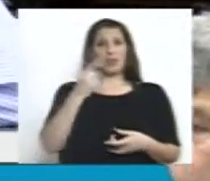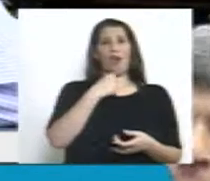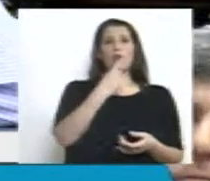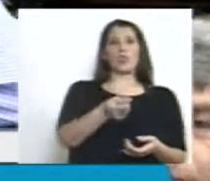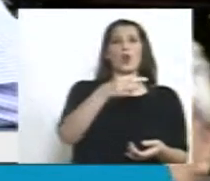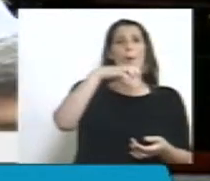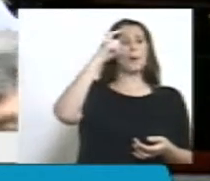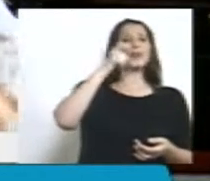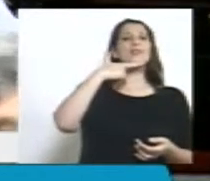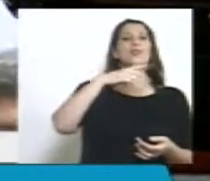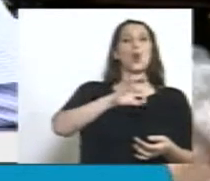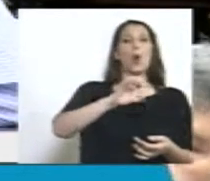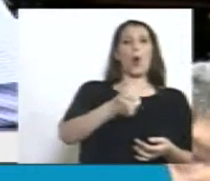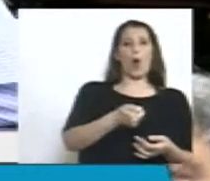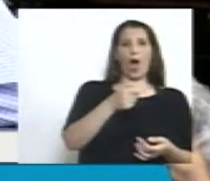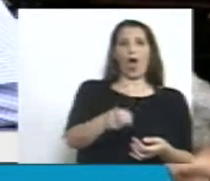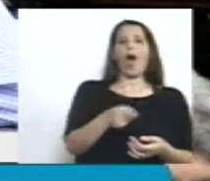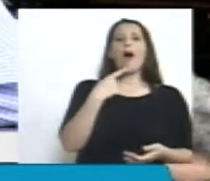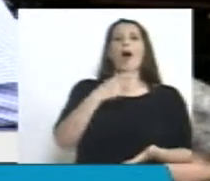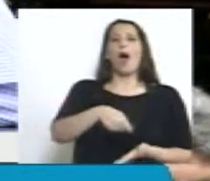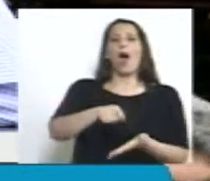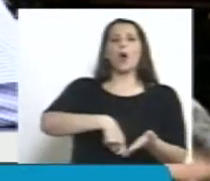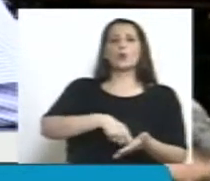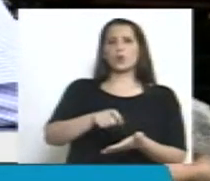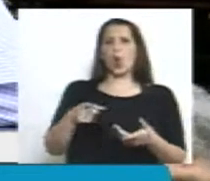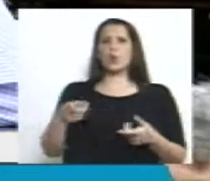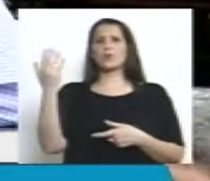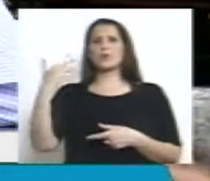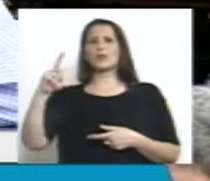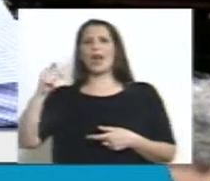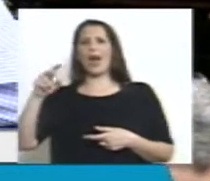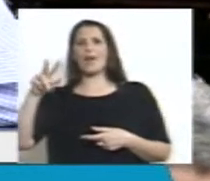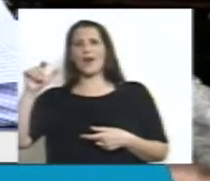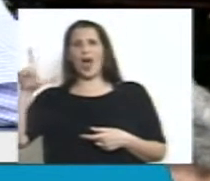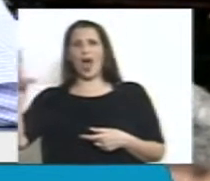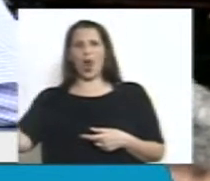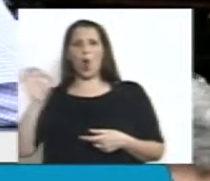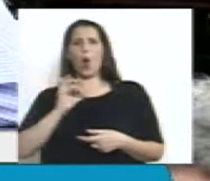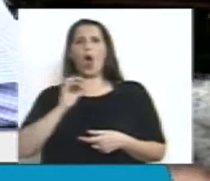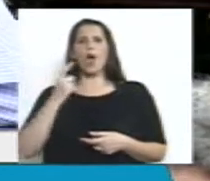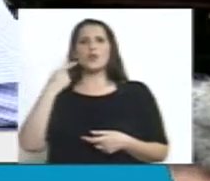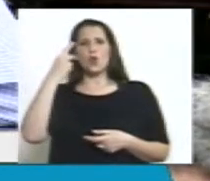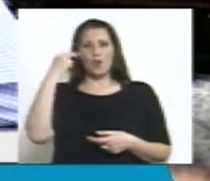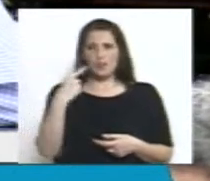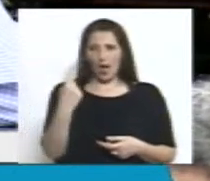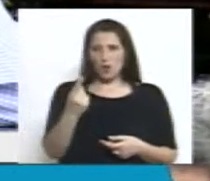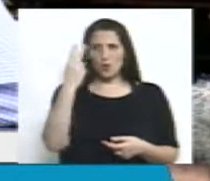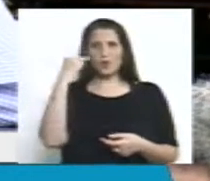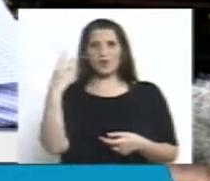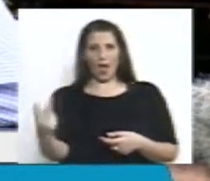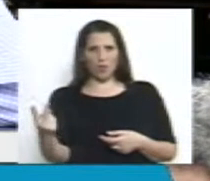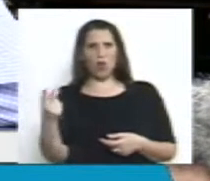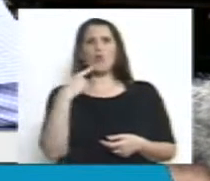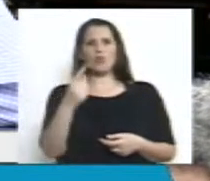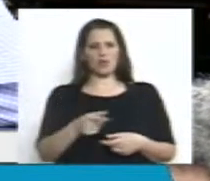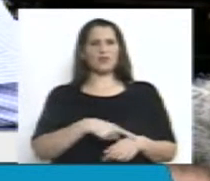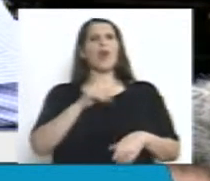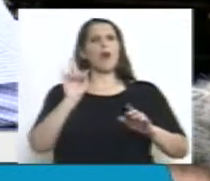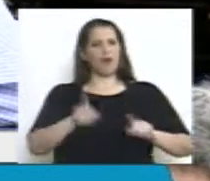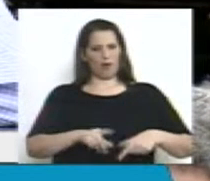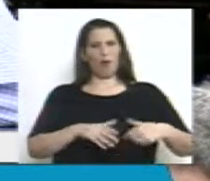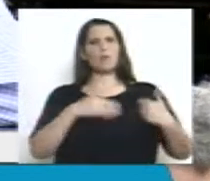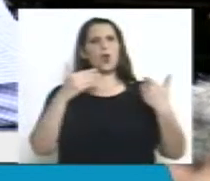Pessoa, que fue autor, junto con Cavallo, de los pactos fiscales del año 91-92, que los